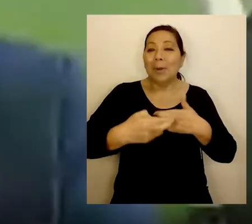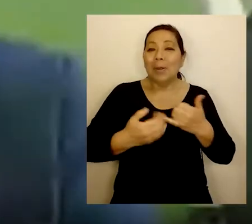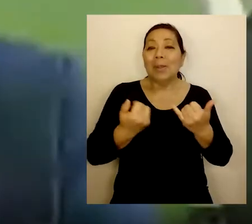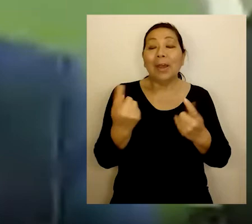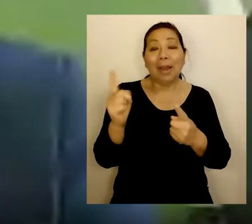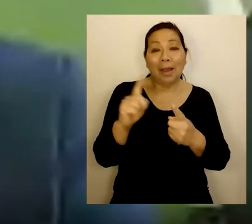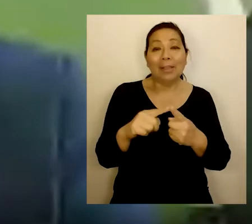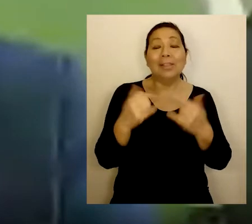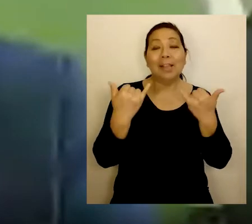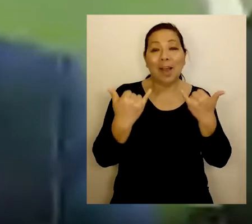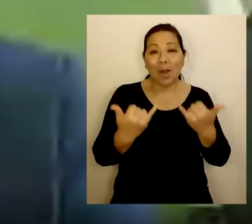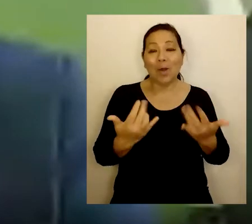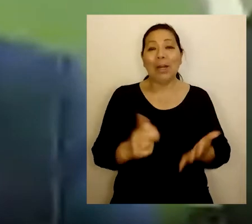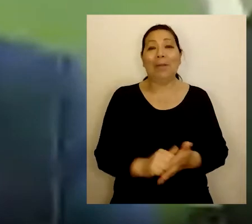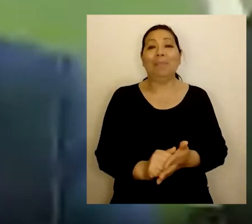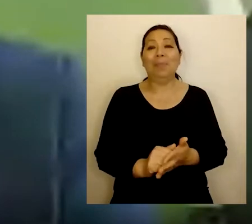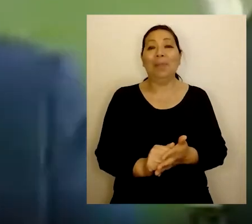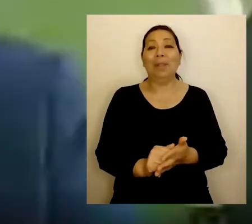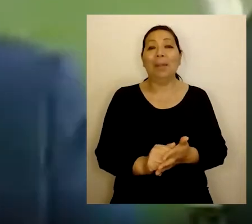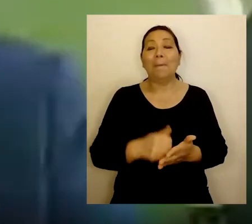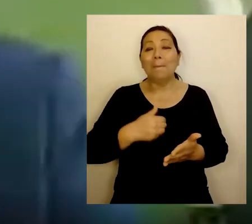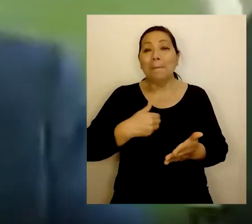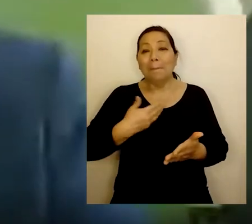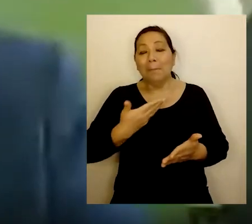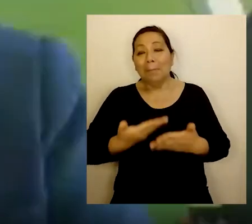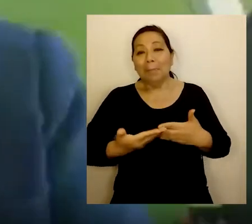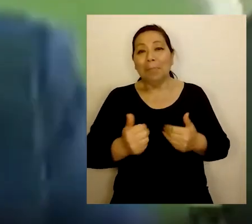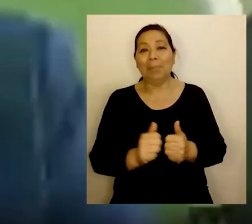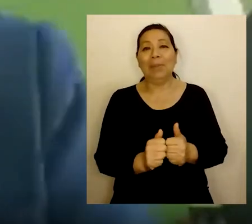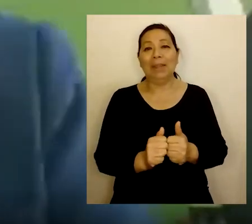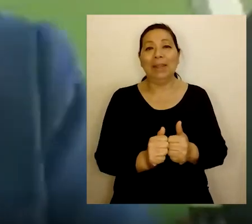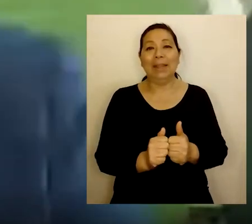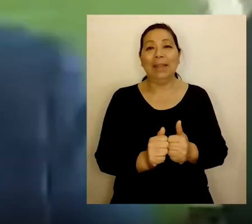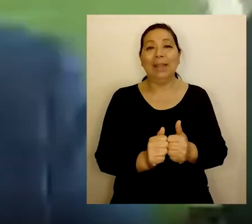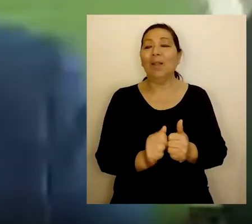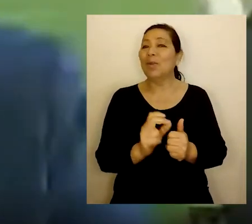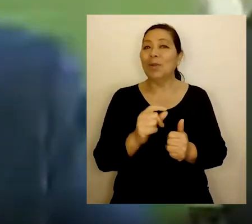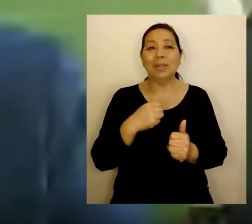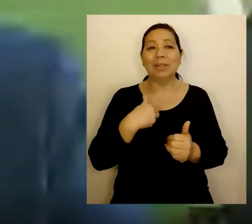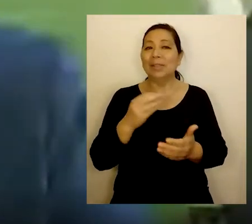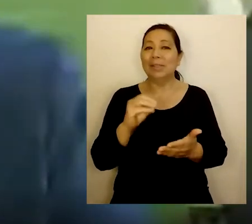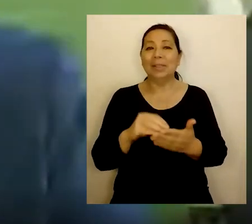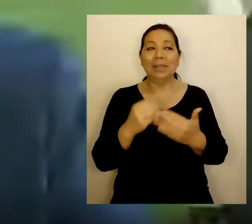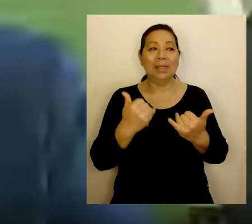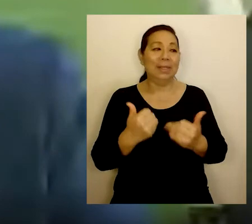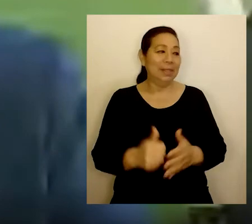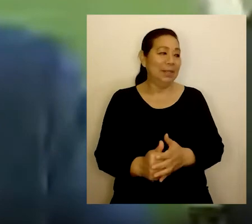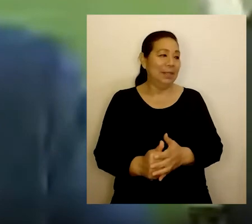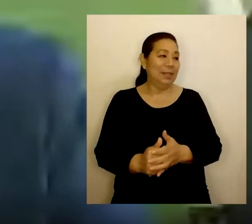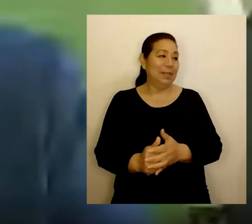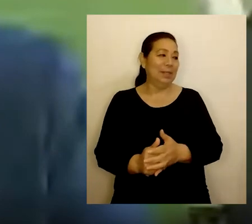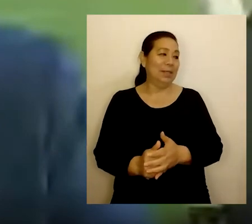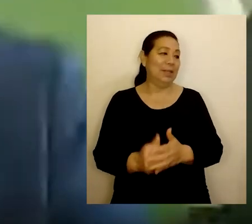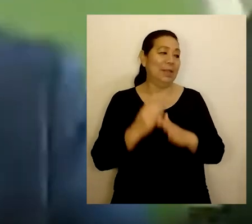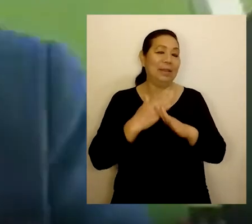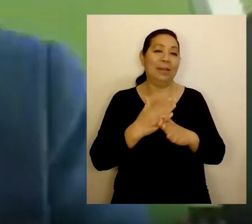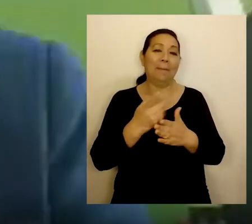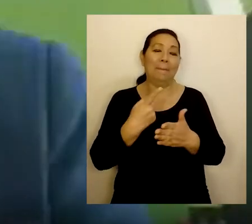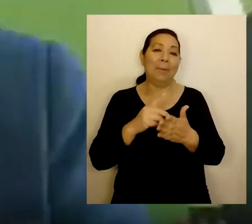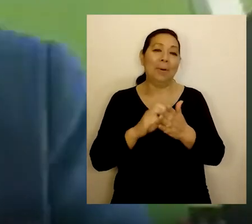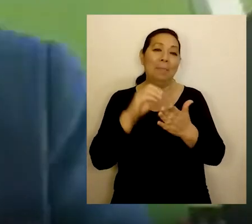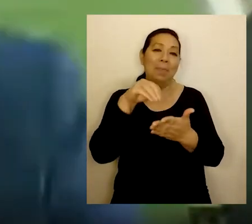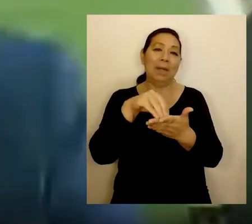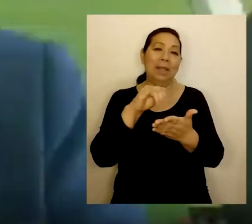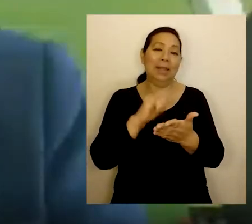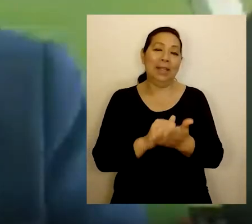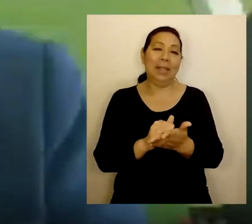que en ese momento estaba establecido, es que no se toma en cuenta el desistimiento planteado